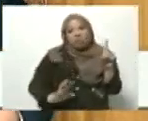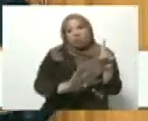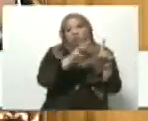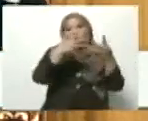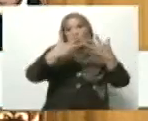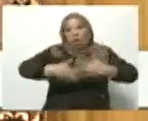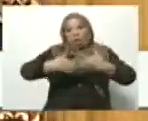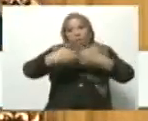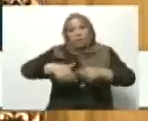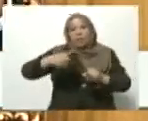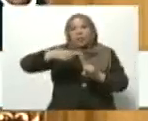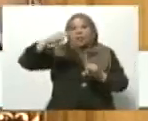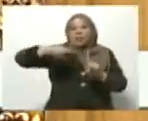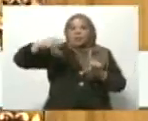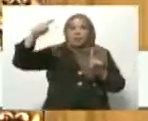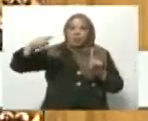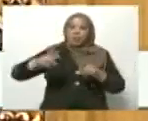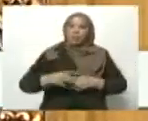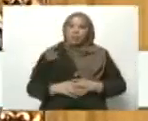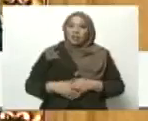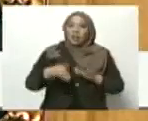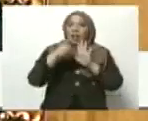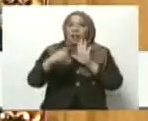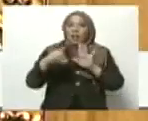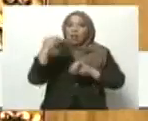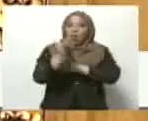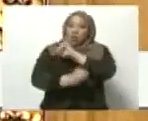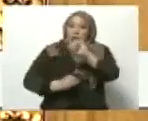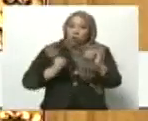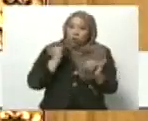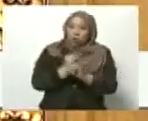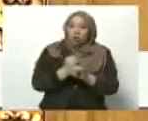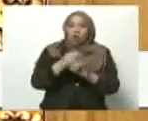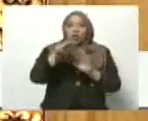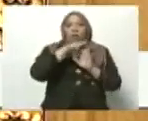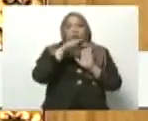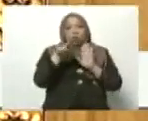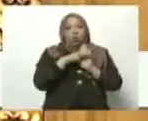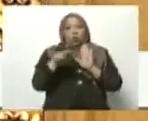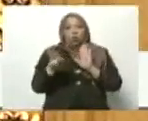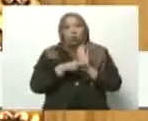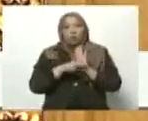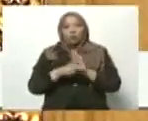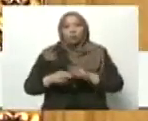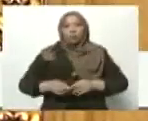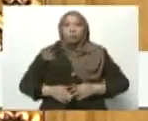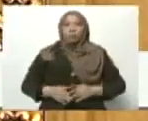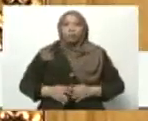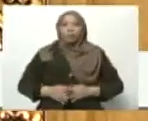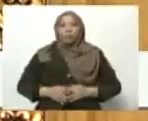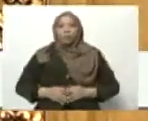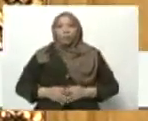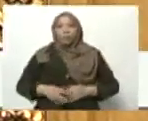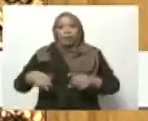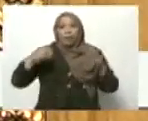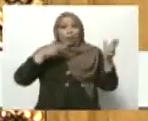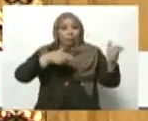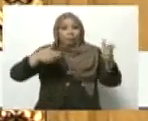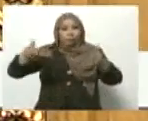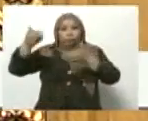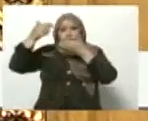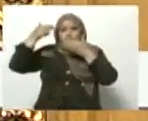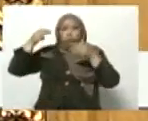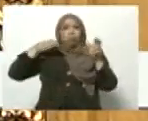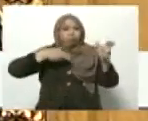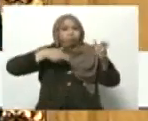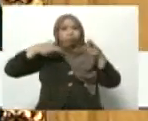algo que está penado, ¿sabes? Derecho internacional violatorio de todas las normas de las Naciones Unidas, resoluciones enteras. Eso es terrorismo puro y duro. Y